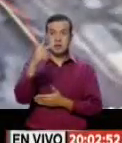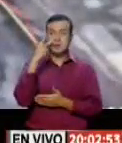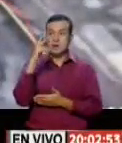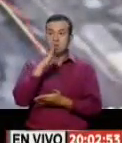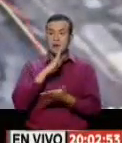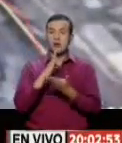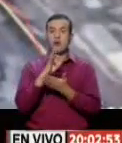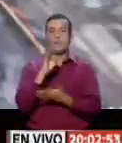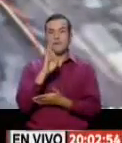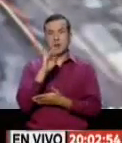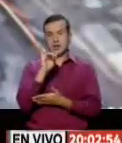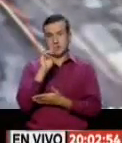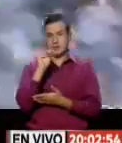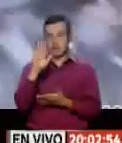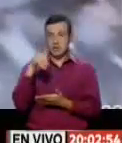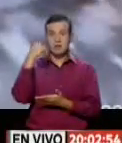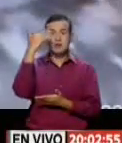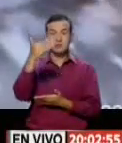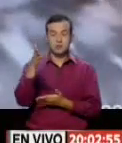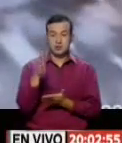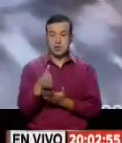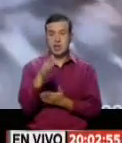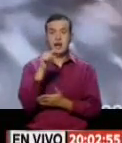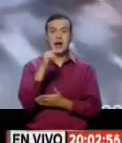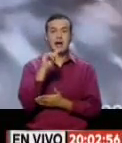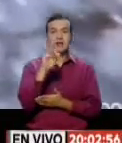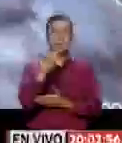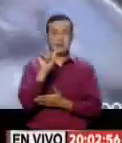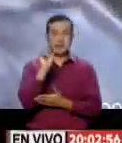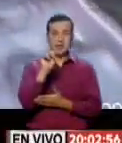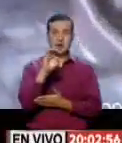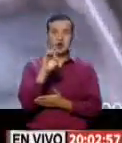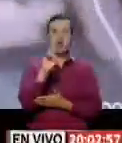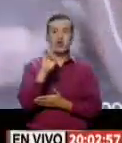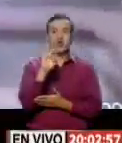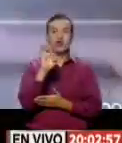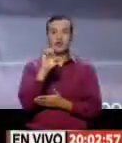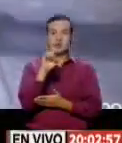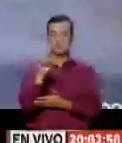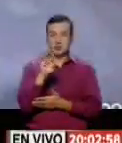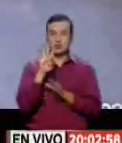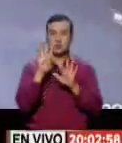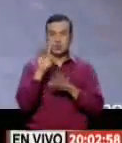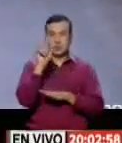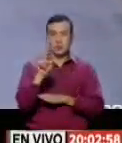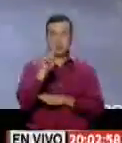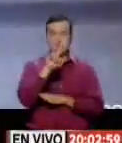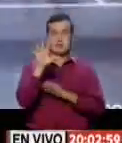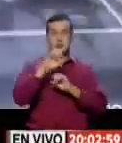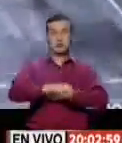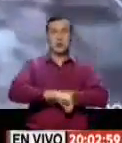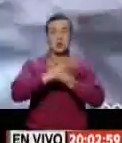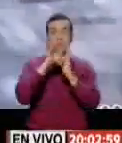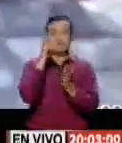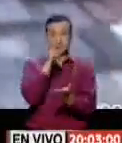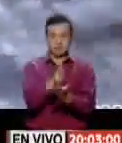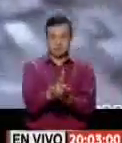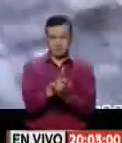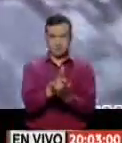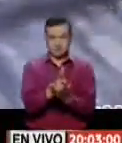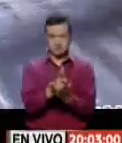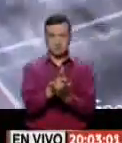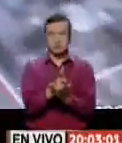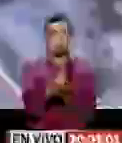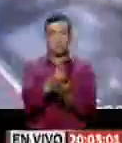barrio Fátima y luego avanzó por la avenida Gaitán Cortés. Hacia las 9:25 de la mañana se estacionó frente a la estación